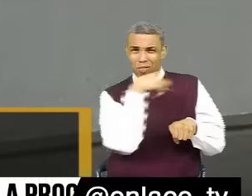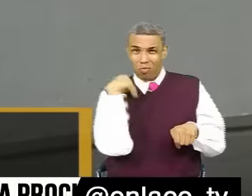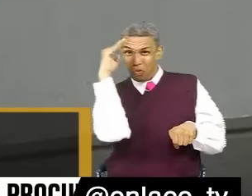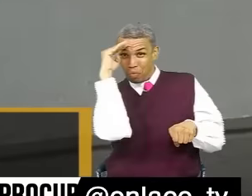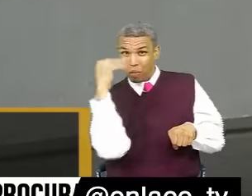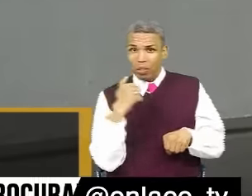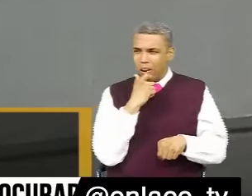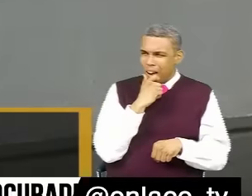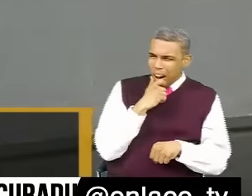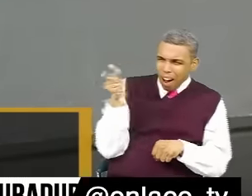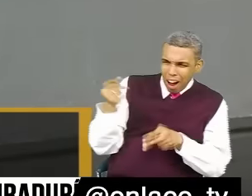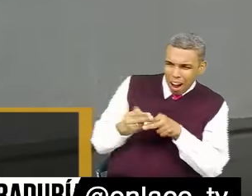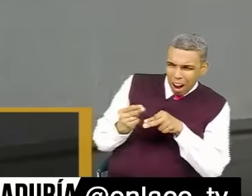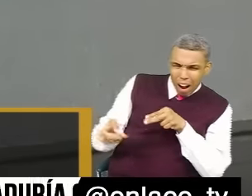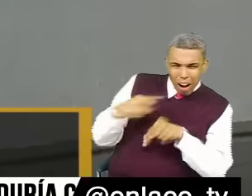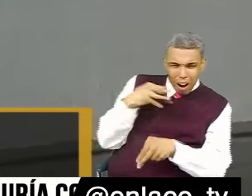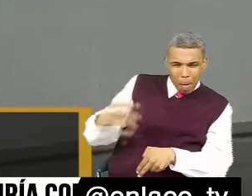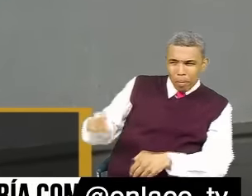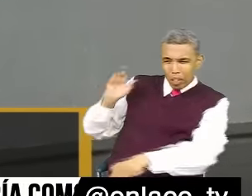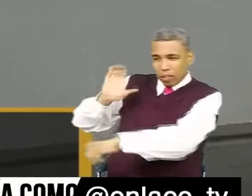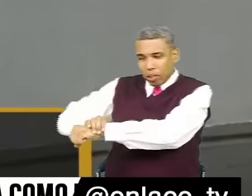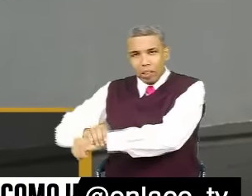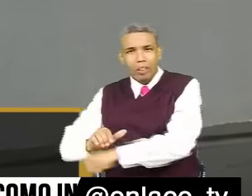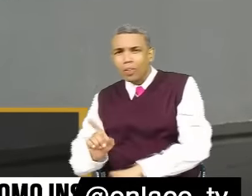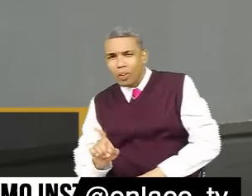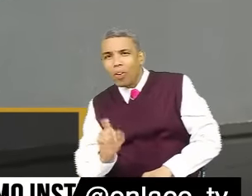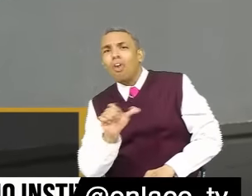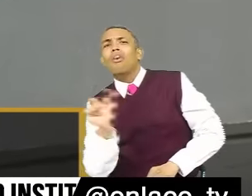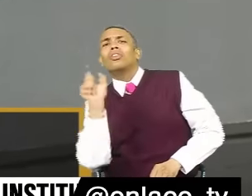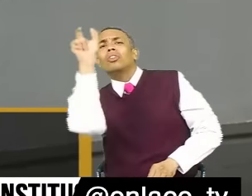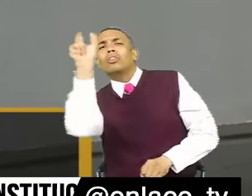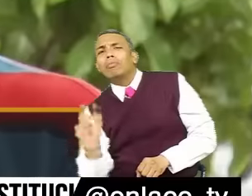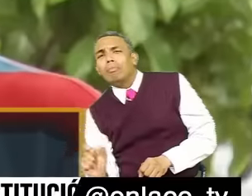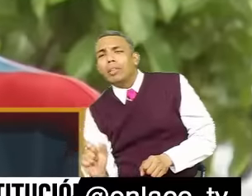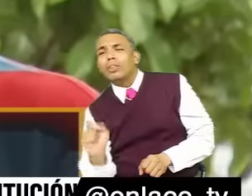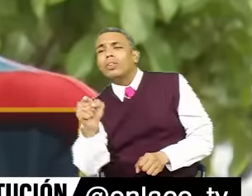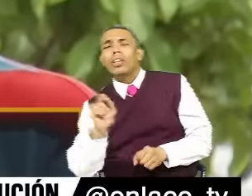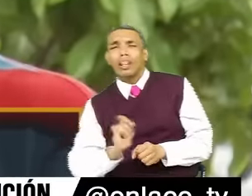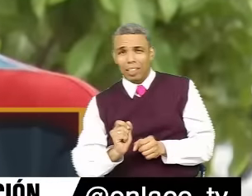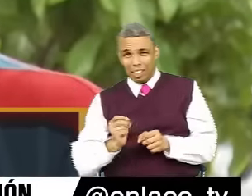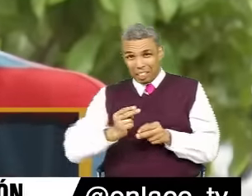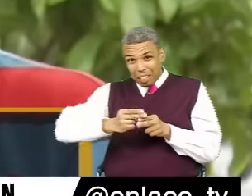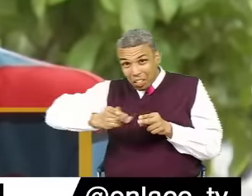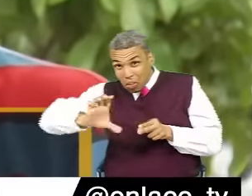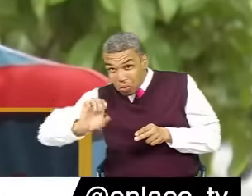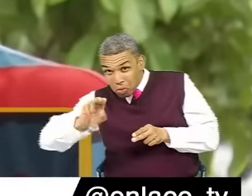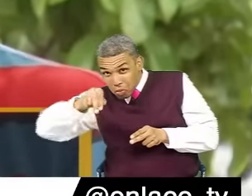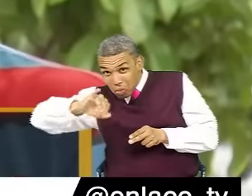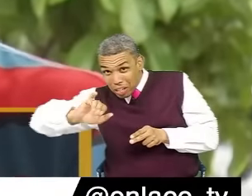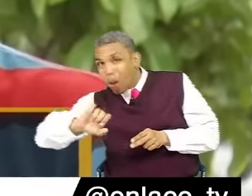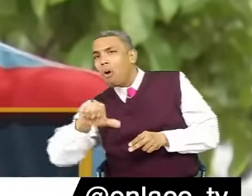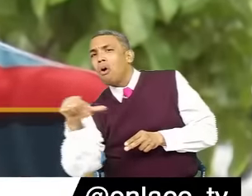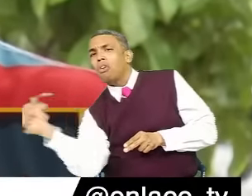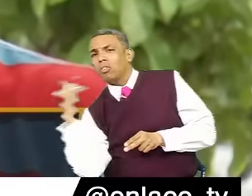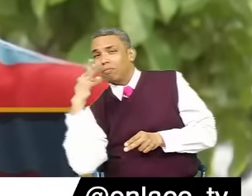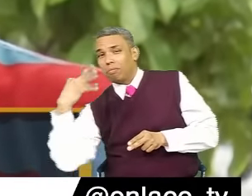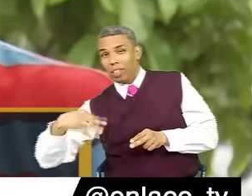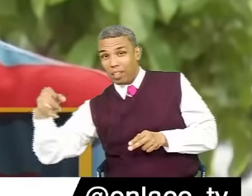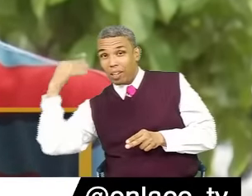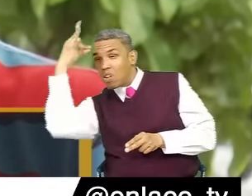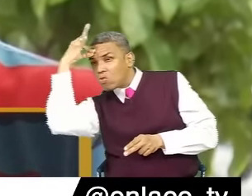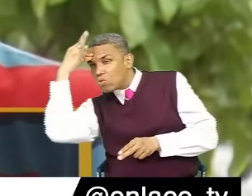una injusticia lo que están haciendo con nosotros. Conejo verdadero se encuentra libre de la libertad, está por ahí en la calle vendiendo alucinógenos